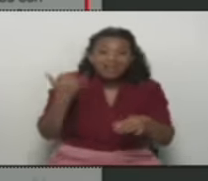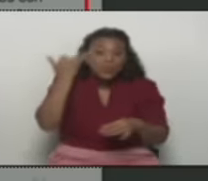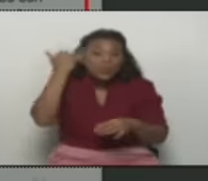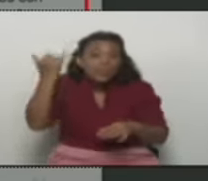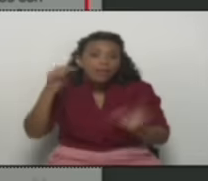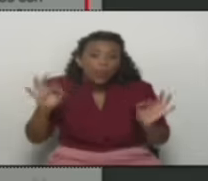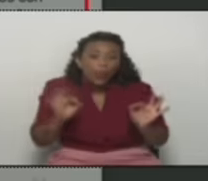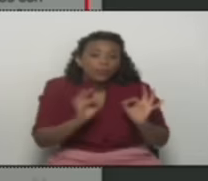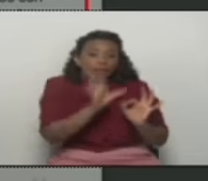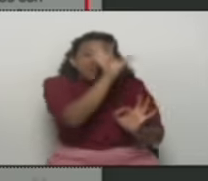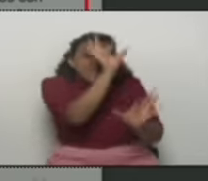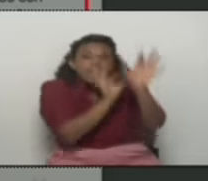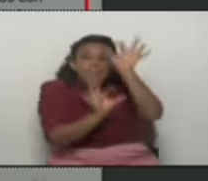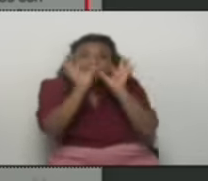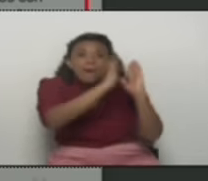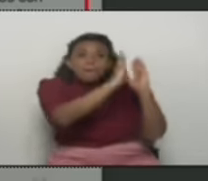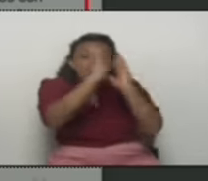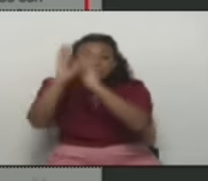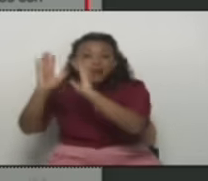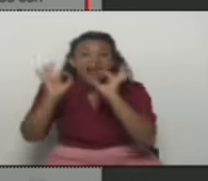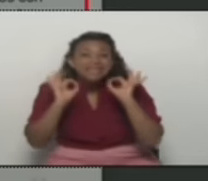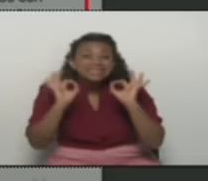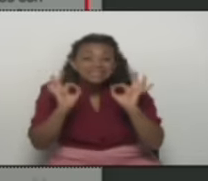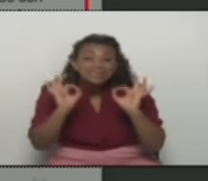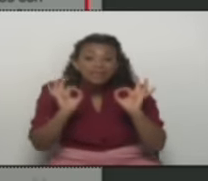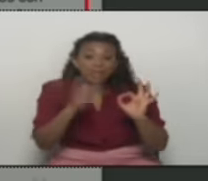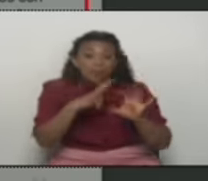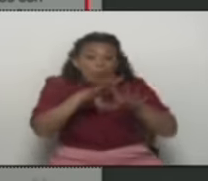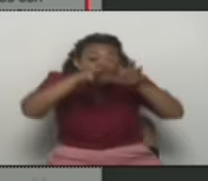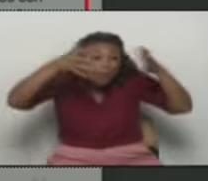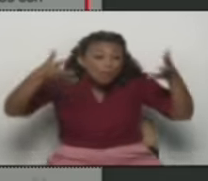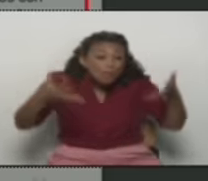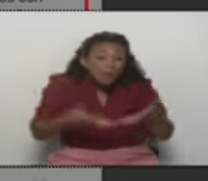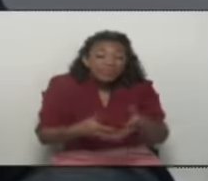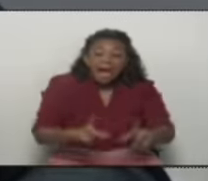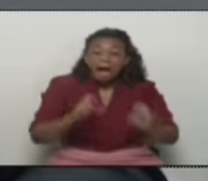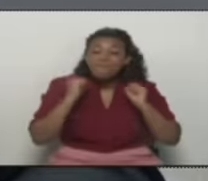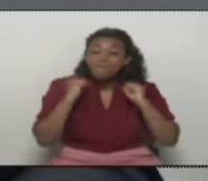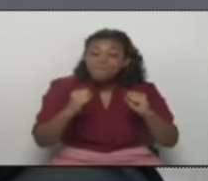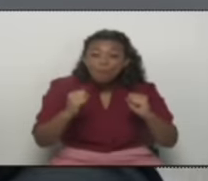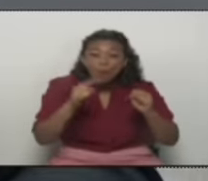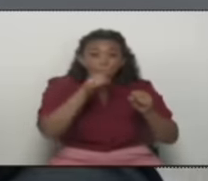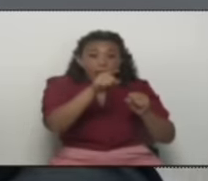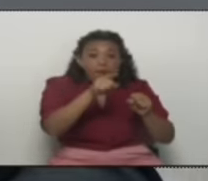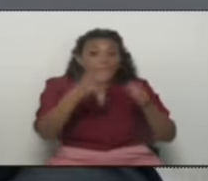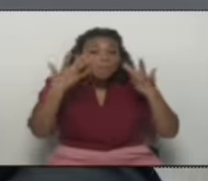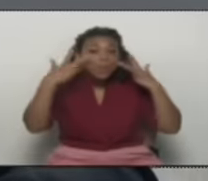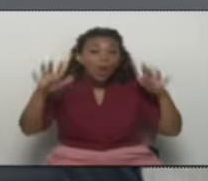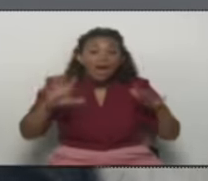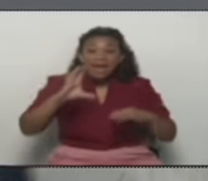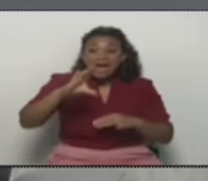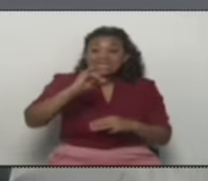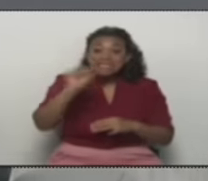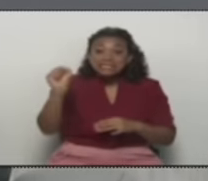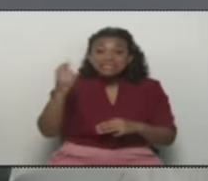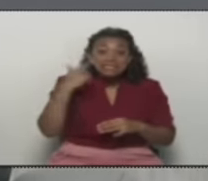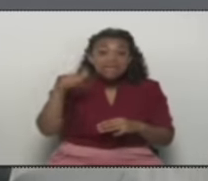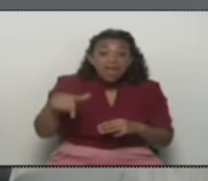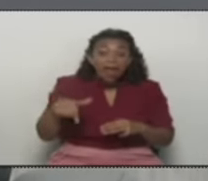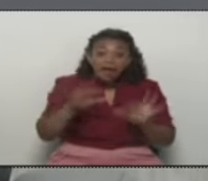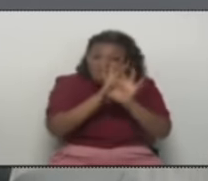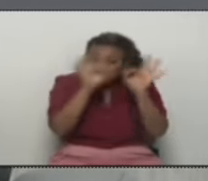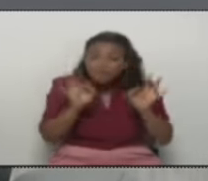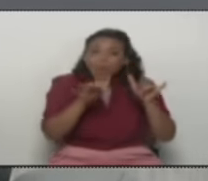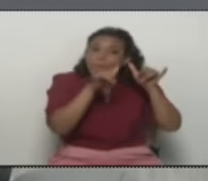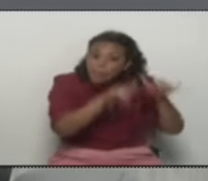de hackeo y está la lista. Pero es muy interesante que este mundo es tan complejo que incluso la CIA, del mismo modo en que la CIA tiene